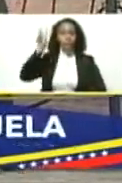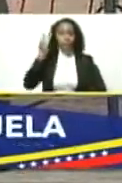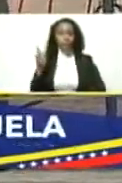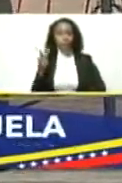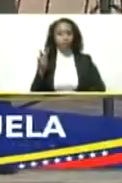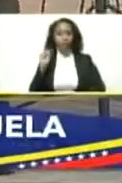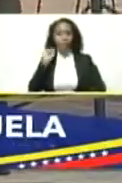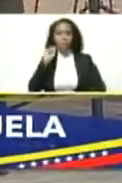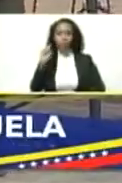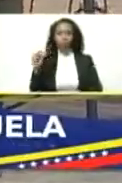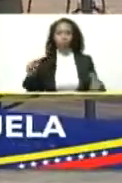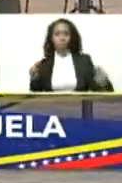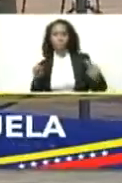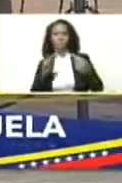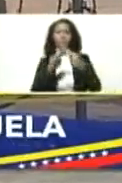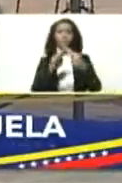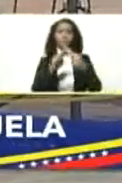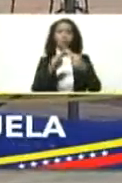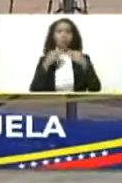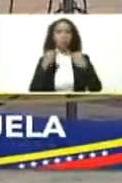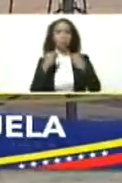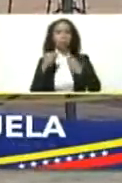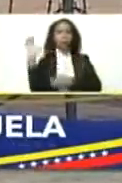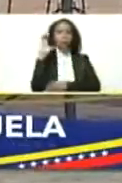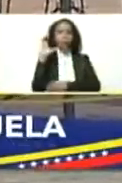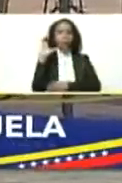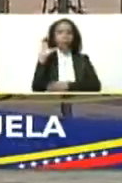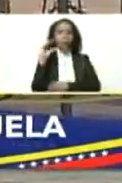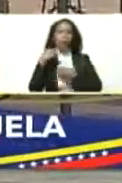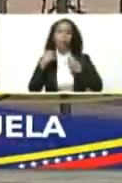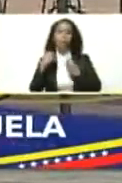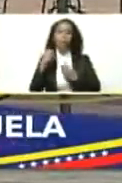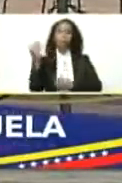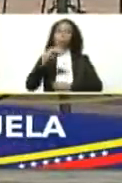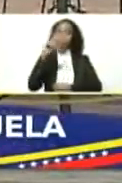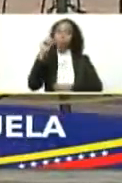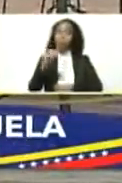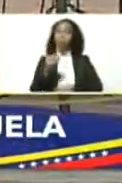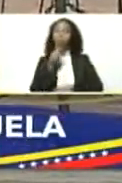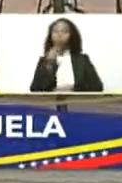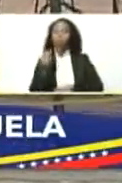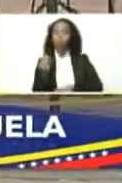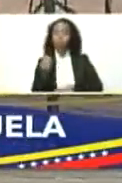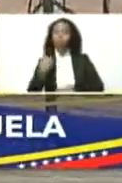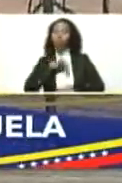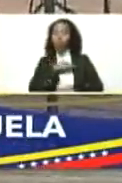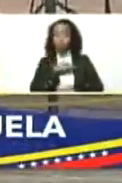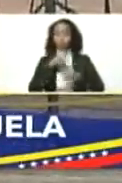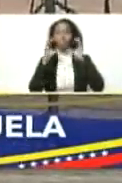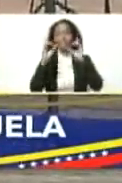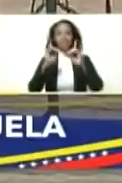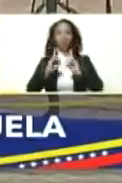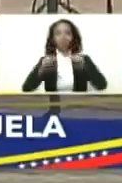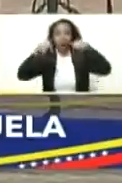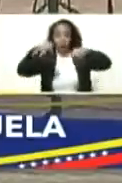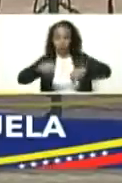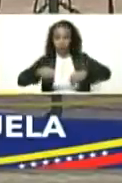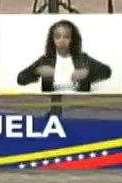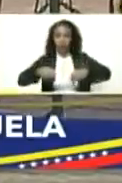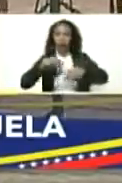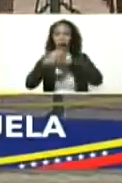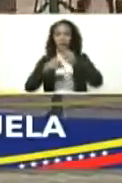un punto de encuentro para los caraqueños, pero además para la juventud. Y es por eso que hemos decidido desde acá hacer